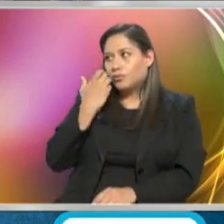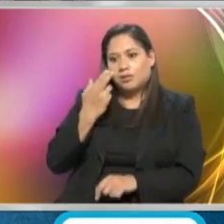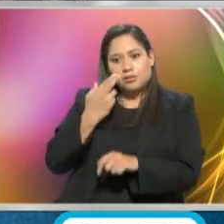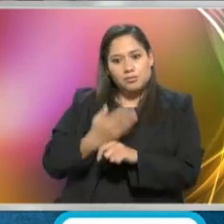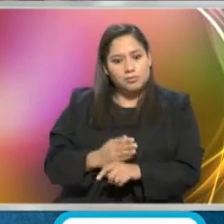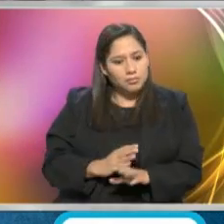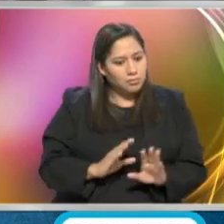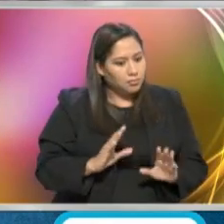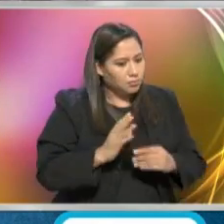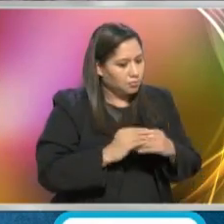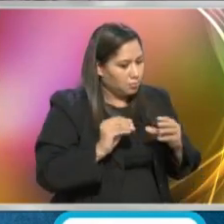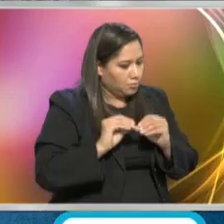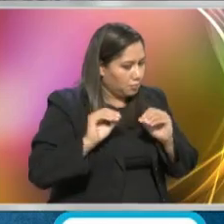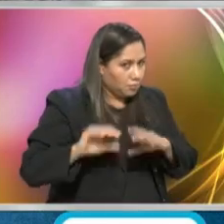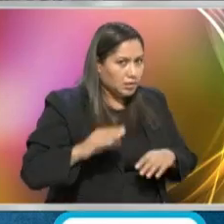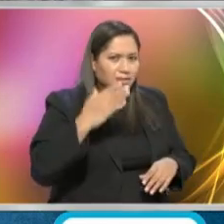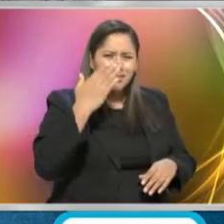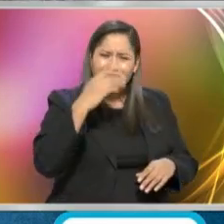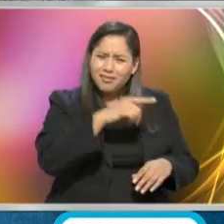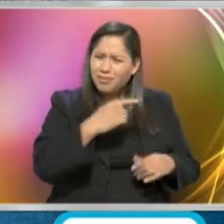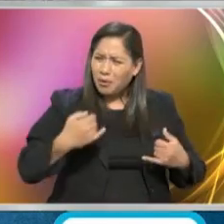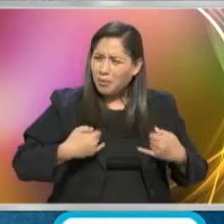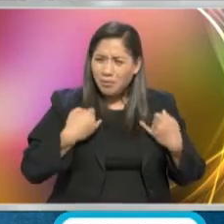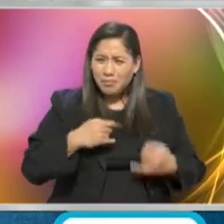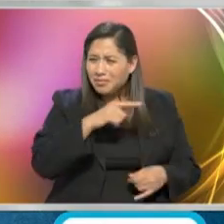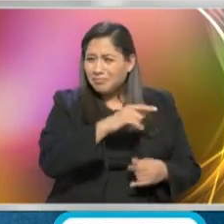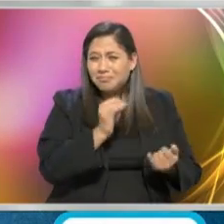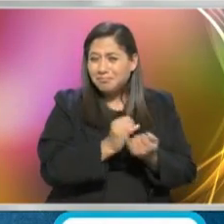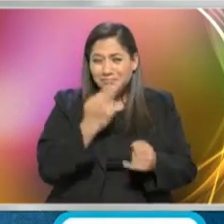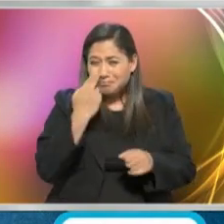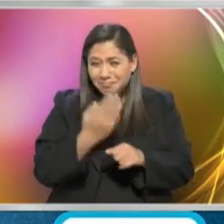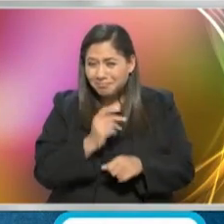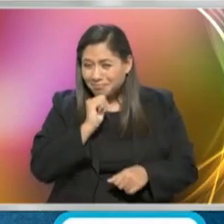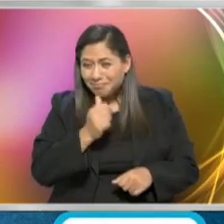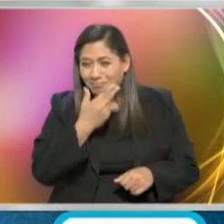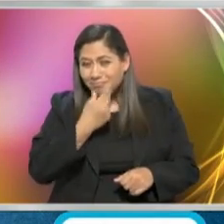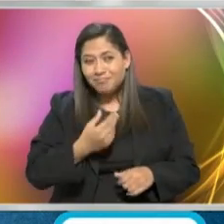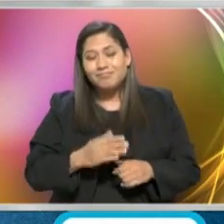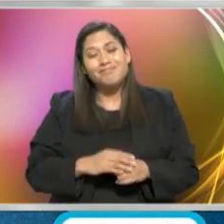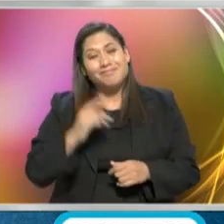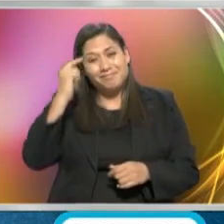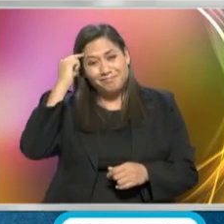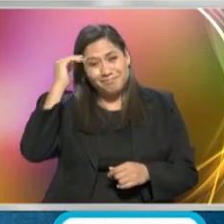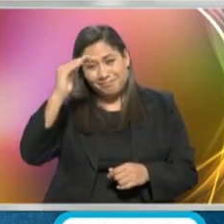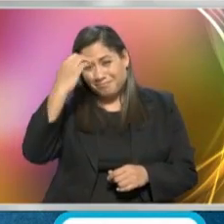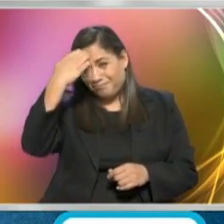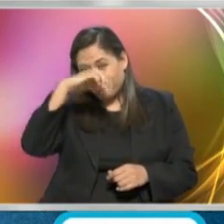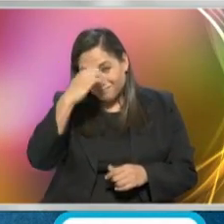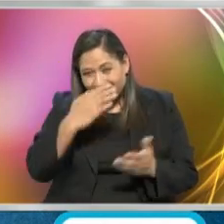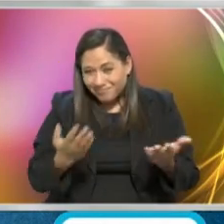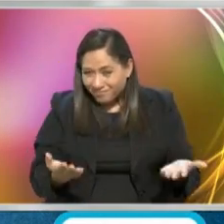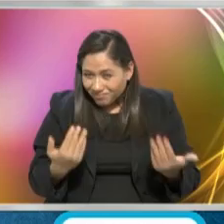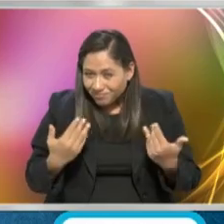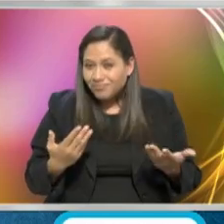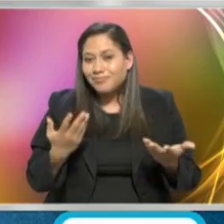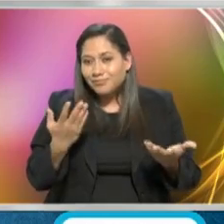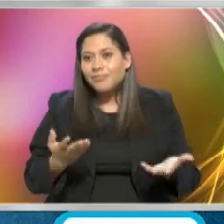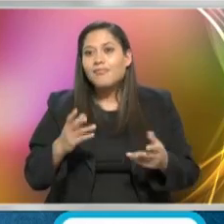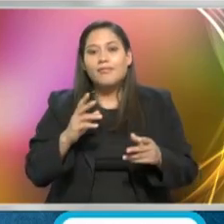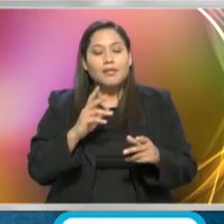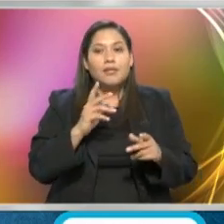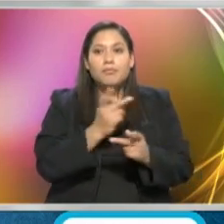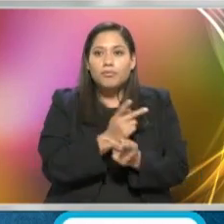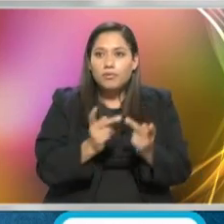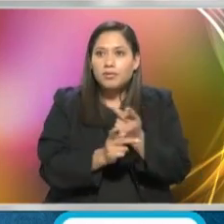se desentiende. Y ¿no? menos a esa edad, ¿no? Menos Pues a es que esa volvamos edad a lo muy mismo. corta. La inmadurez, sigue siendo claro, inmaduro. interrumpes muchos